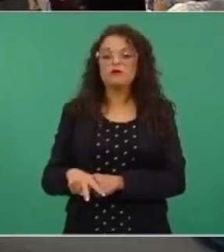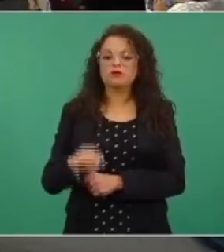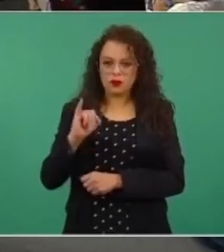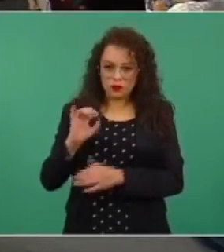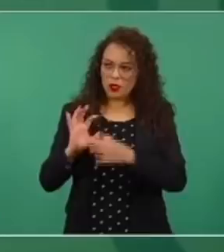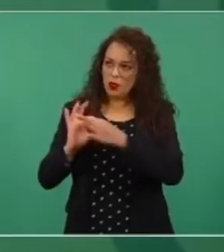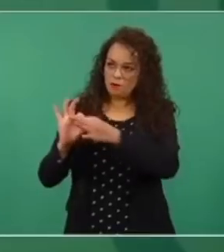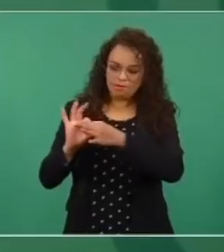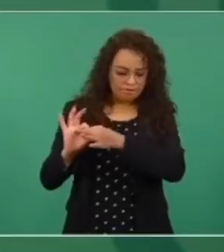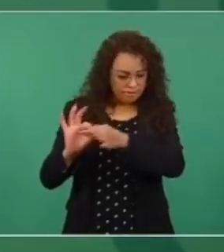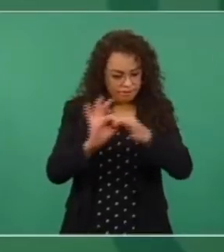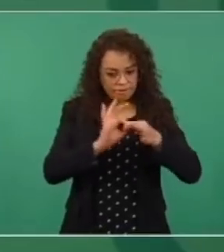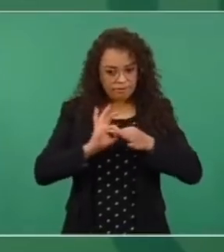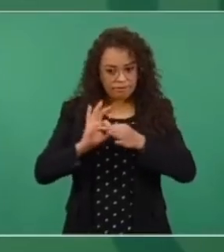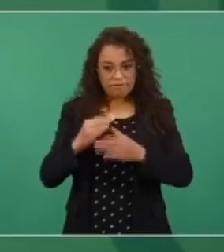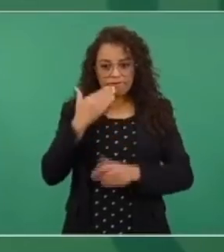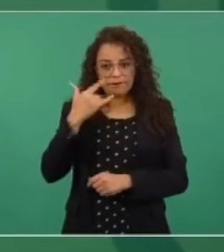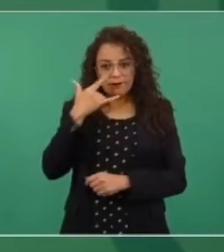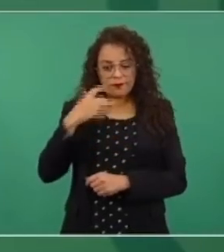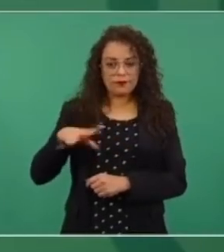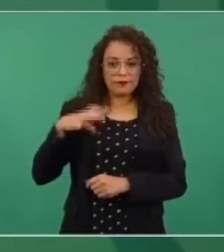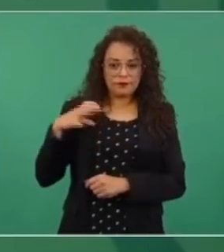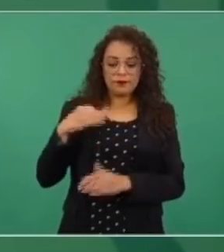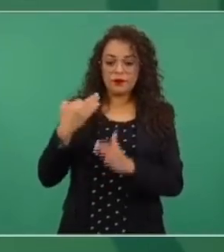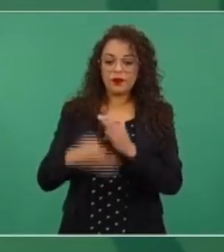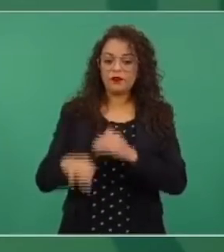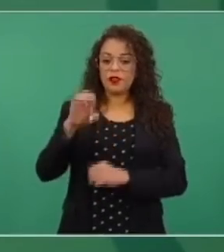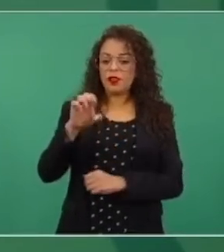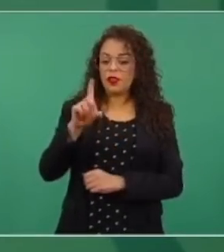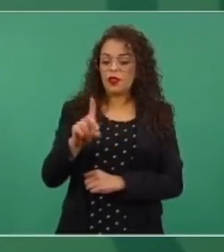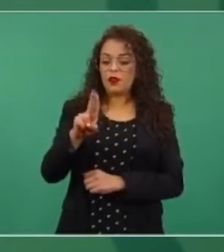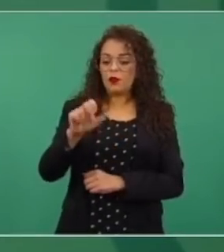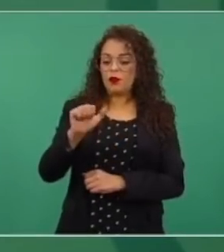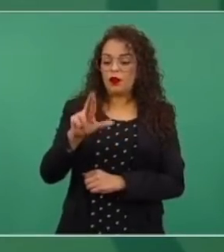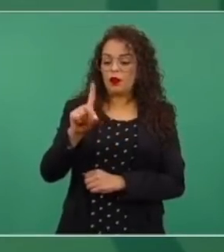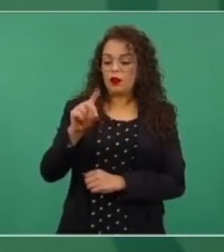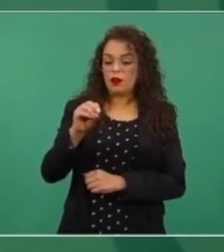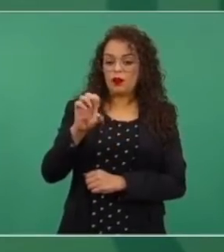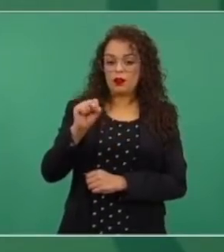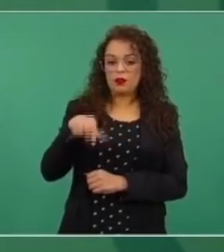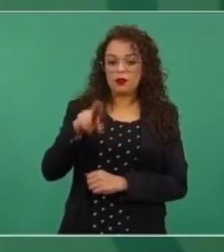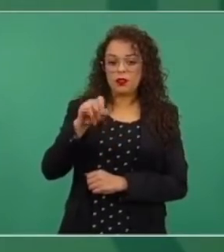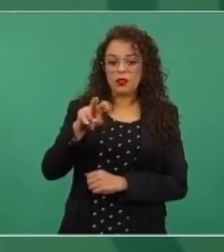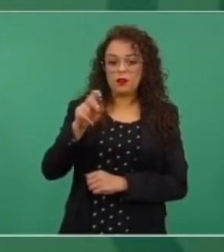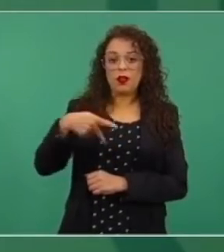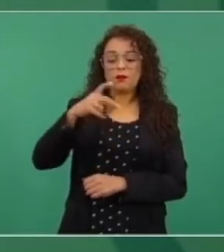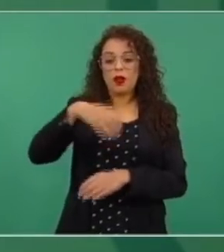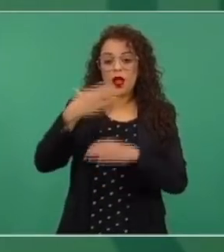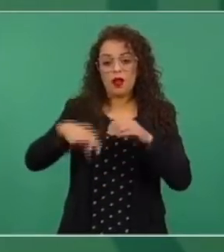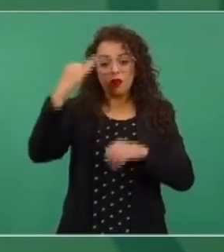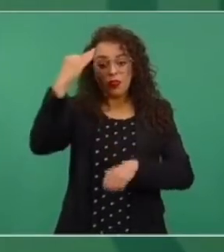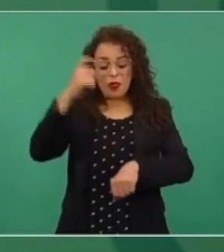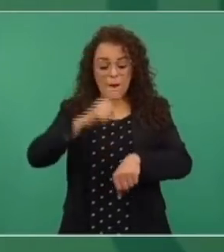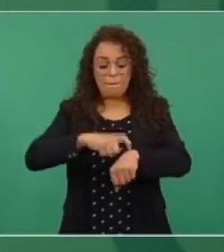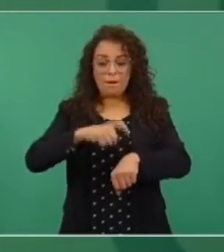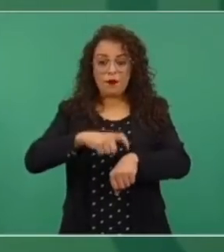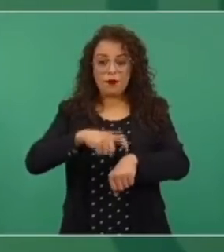conjunta. Bueno, nos falta Eduardo Esquivel, pero ya se nos terminó el tiempo. Eduardo,